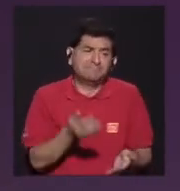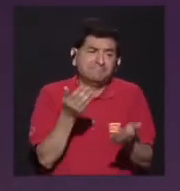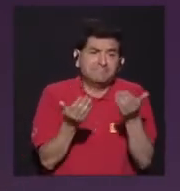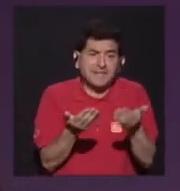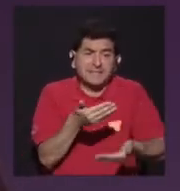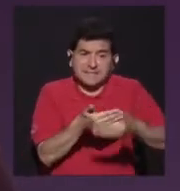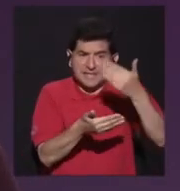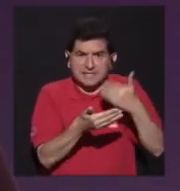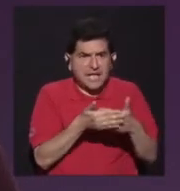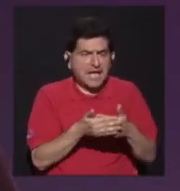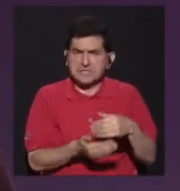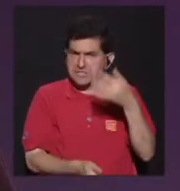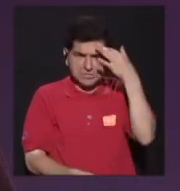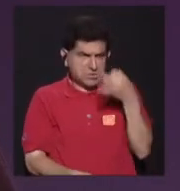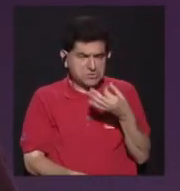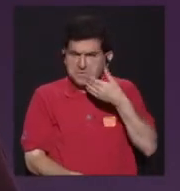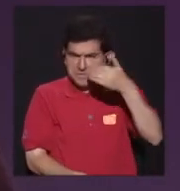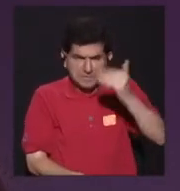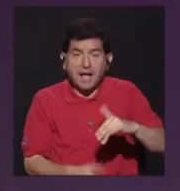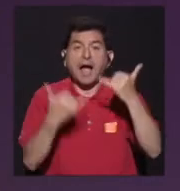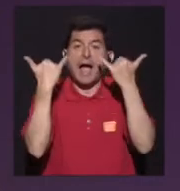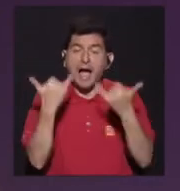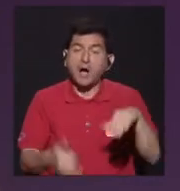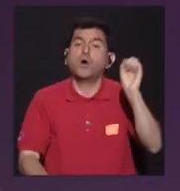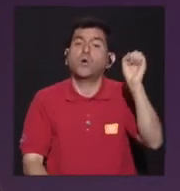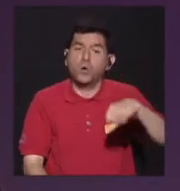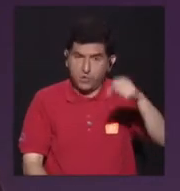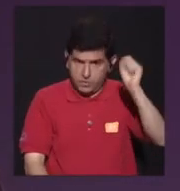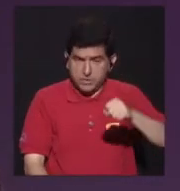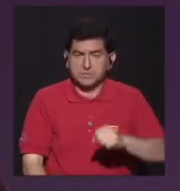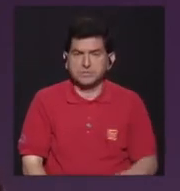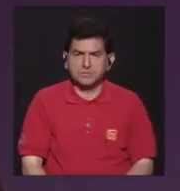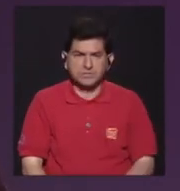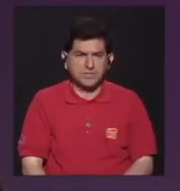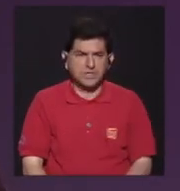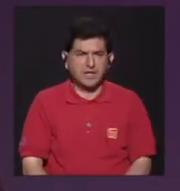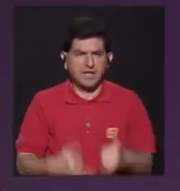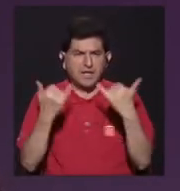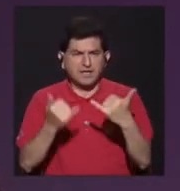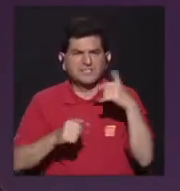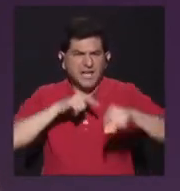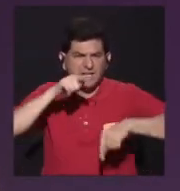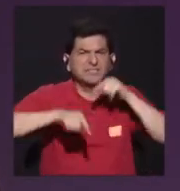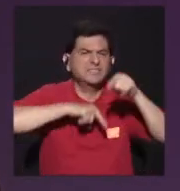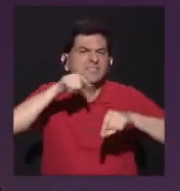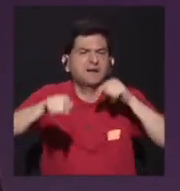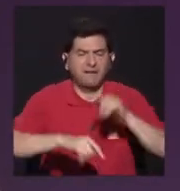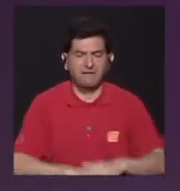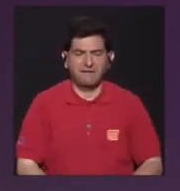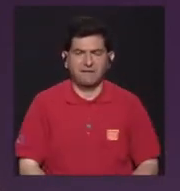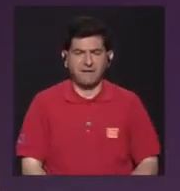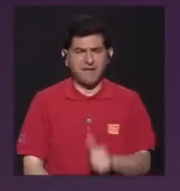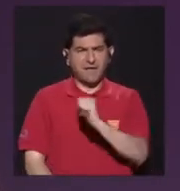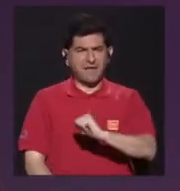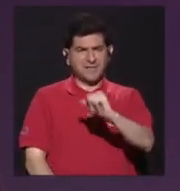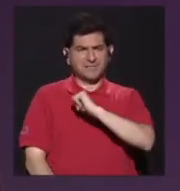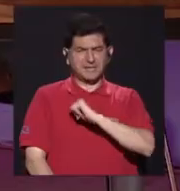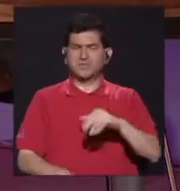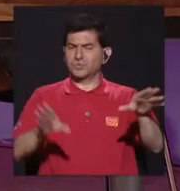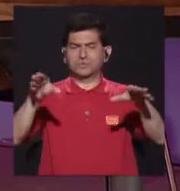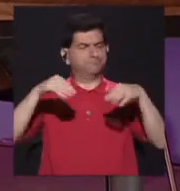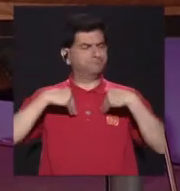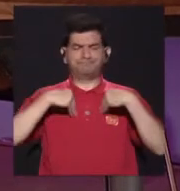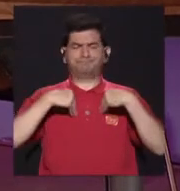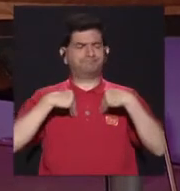y que antes no eran consideradas como tales, ahora sí están siendo, ¿verdad? Ahí están en la crítica. Entonces, hay actitudes que ya no son